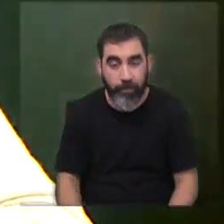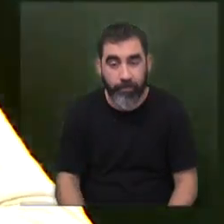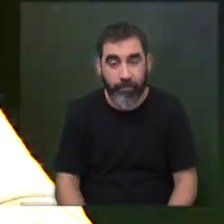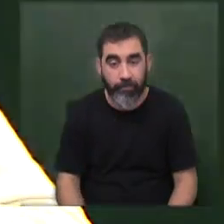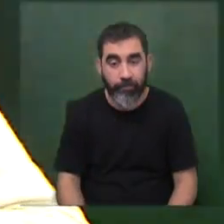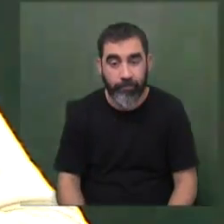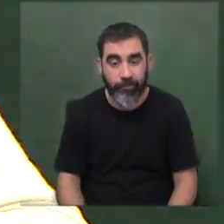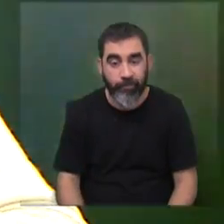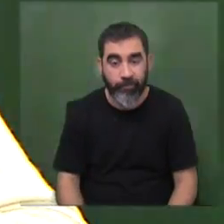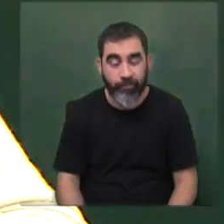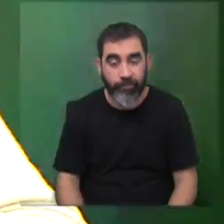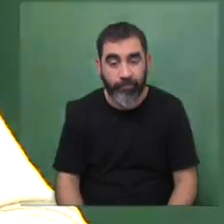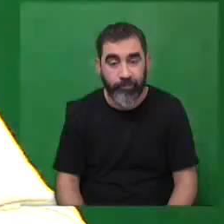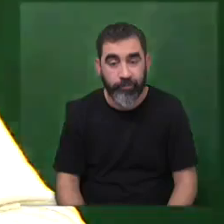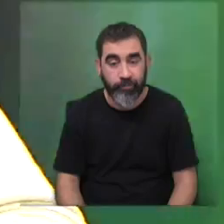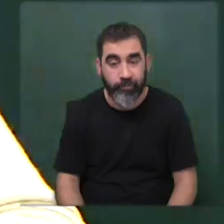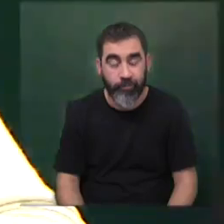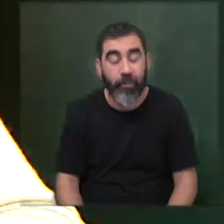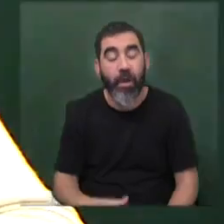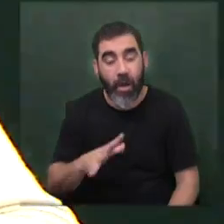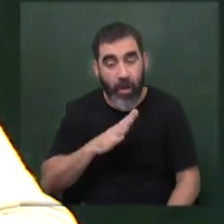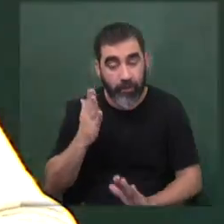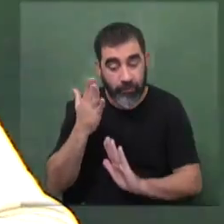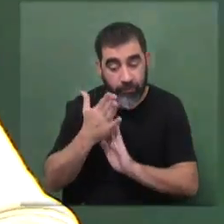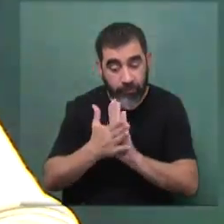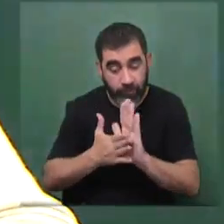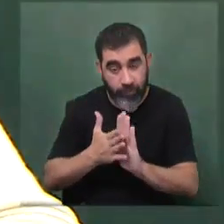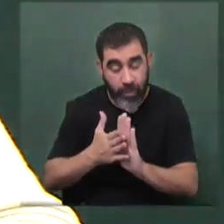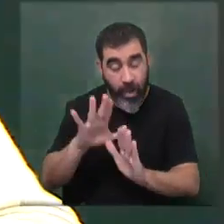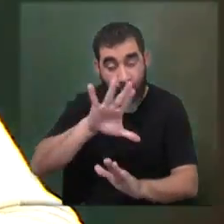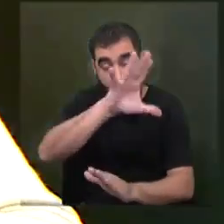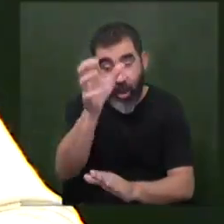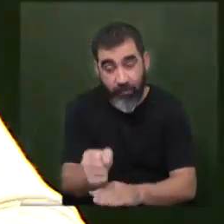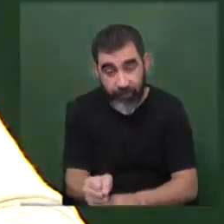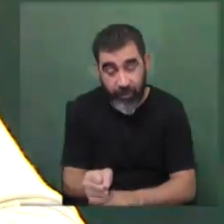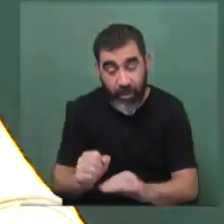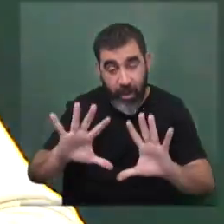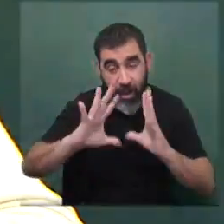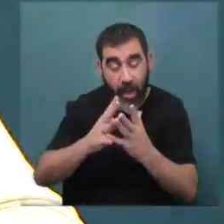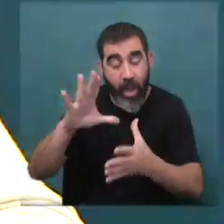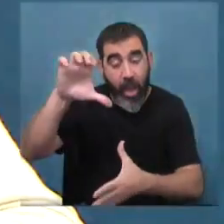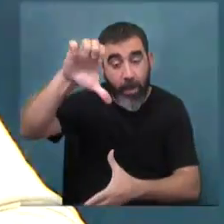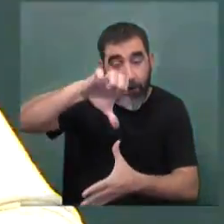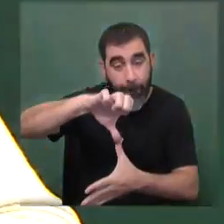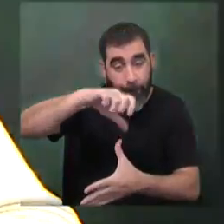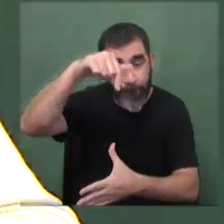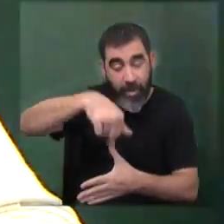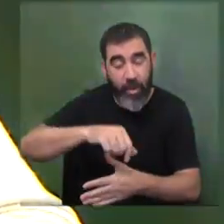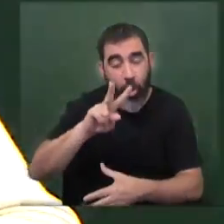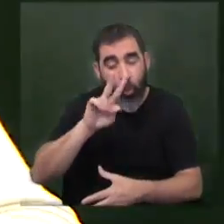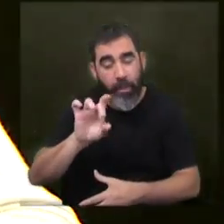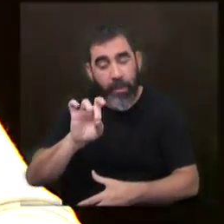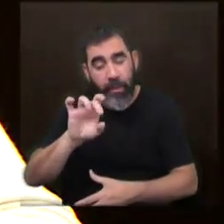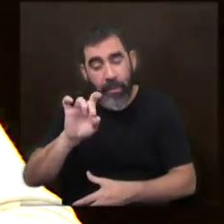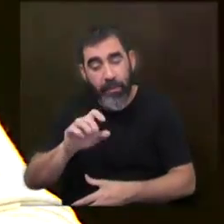que geográficamente se han encontrado en África y América del Sur, y en el 2015 más o menos